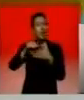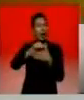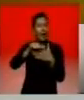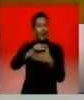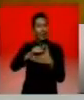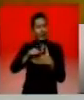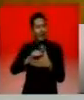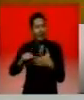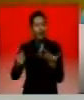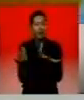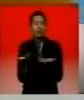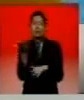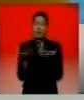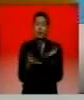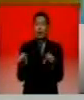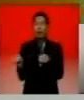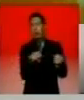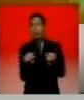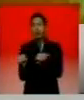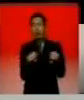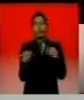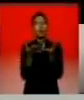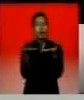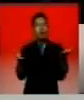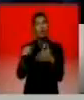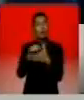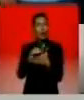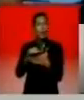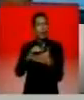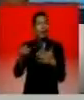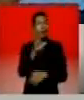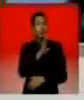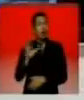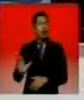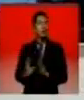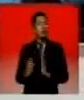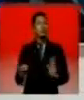los ejercicios se identifican puntos seguros en caso de emergencias.